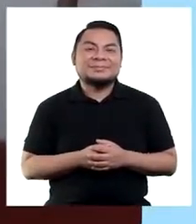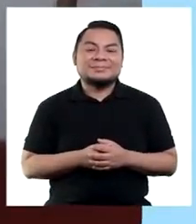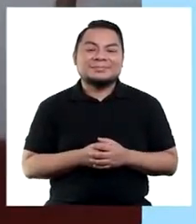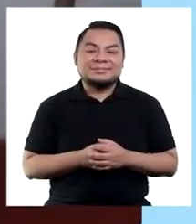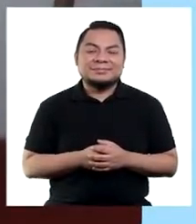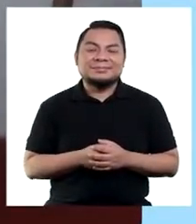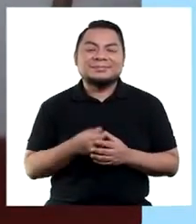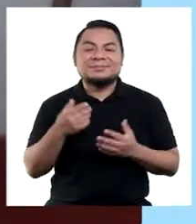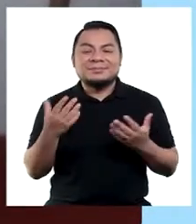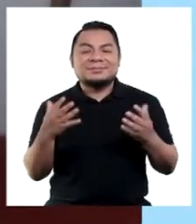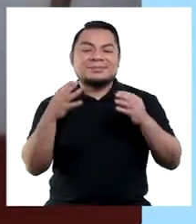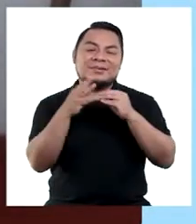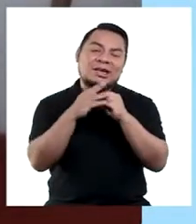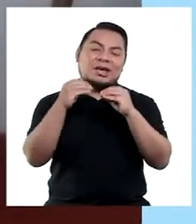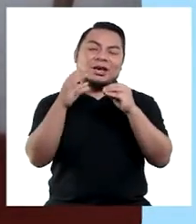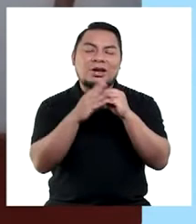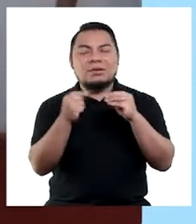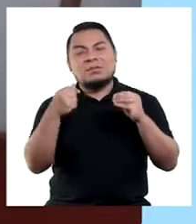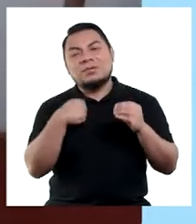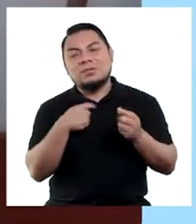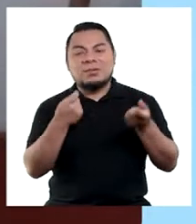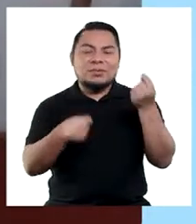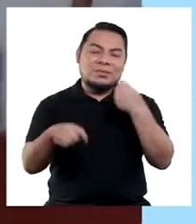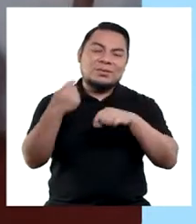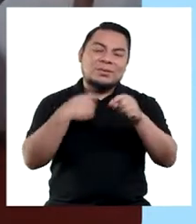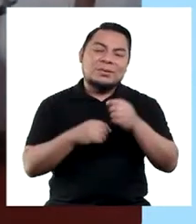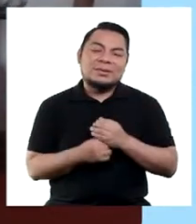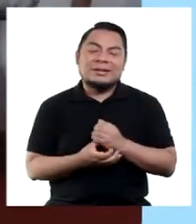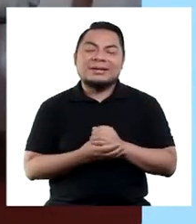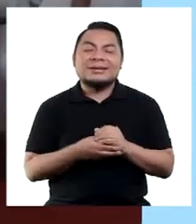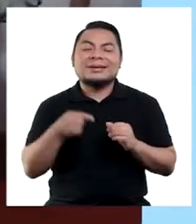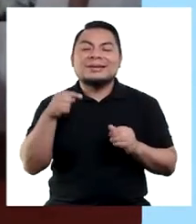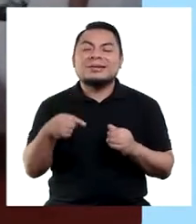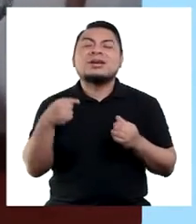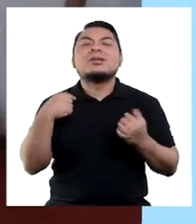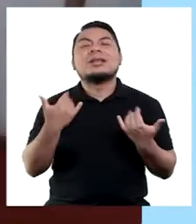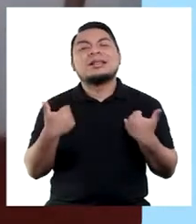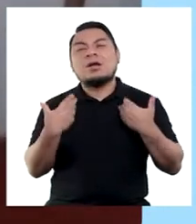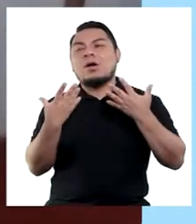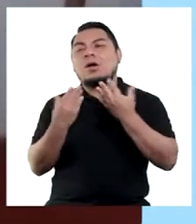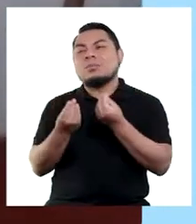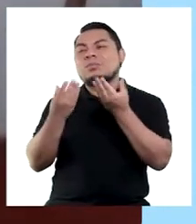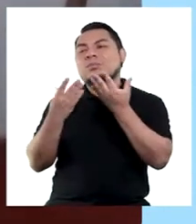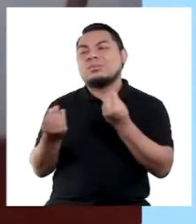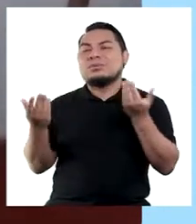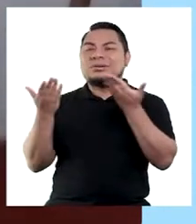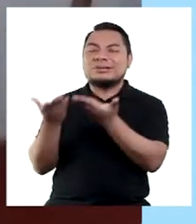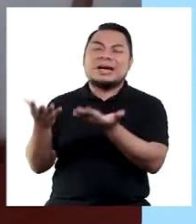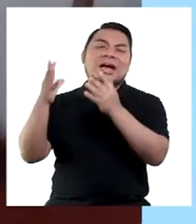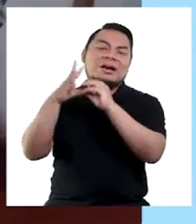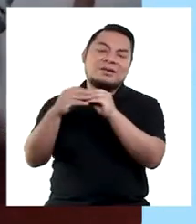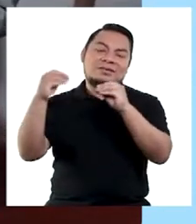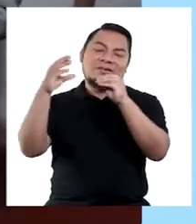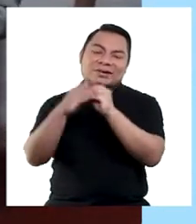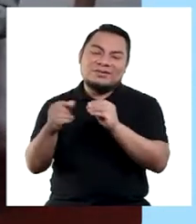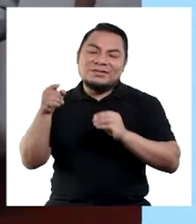llamo la frontera en porque vengo mucha fruta